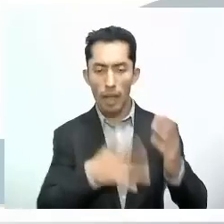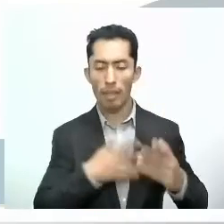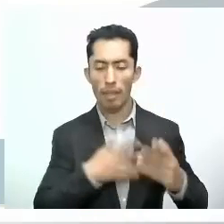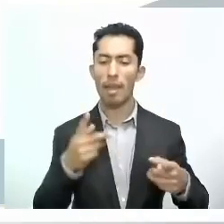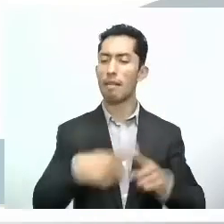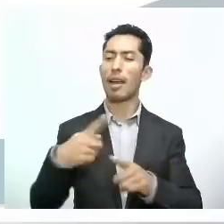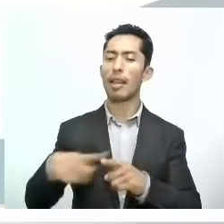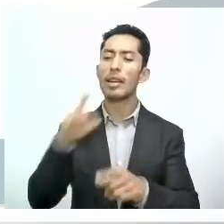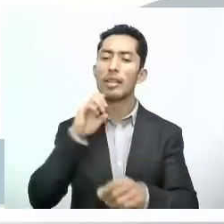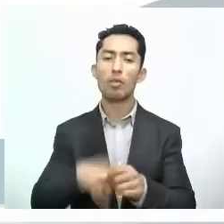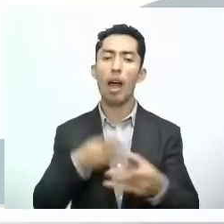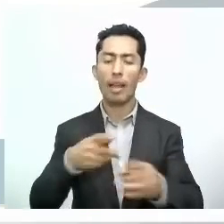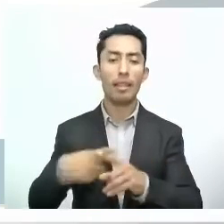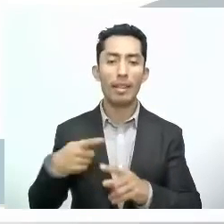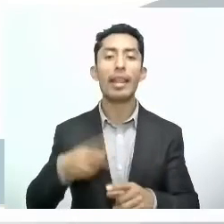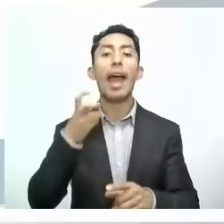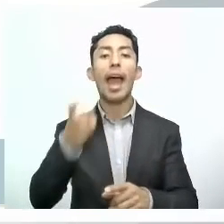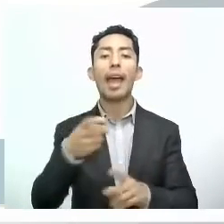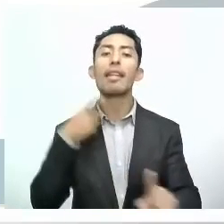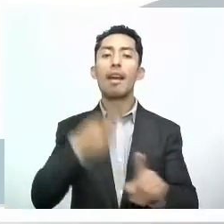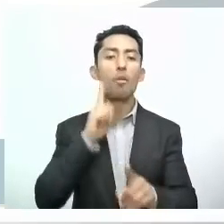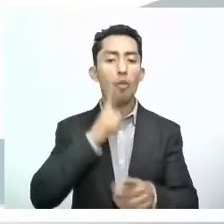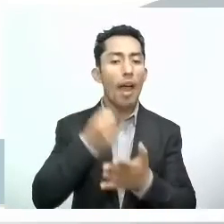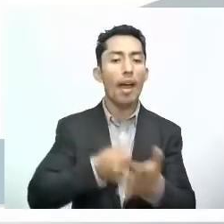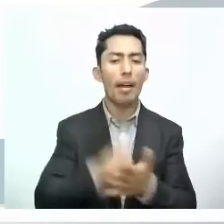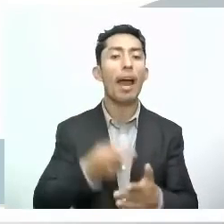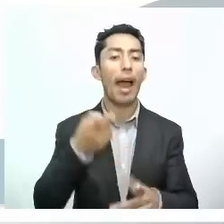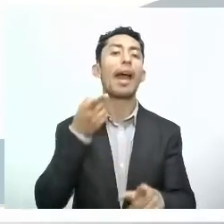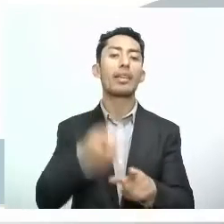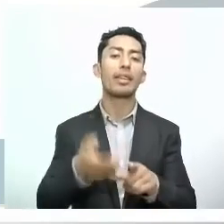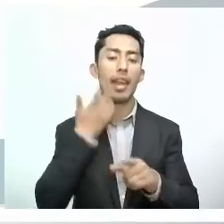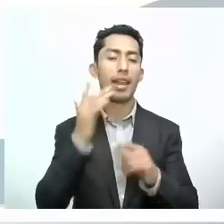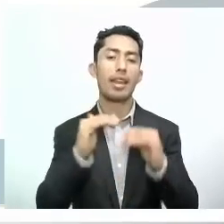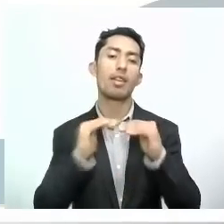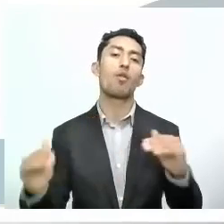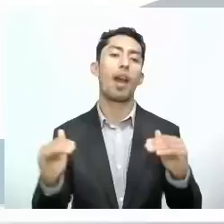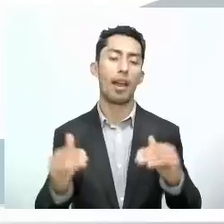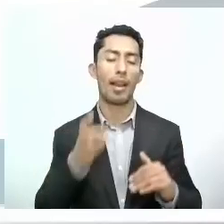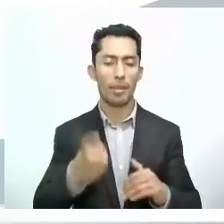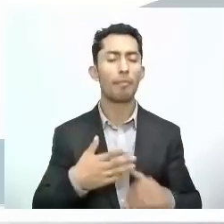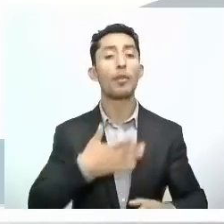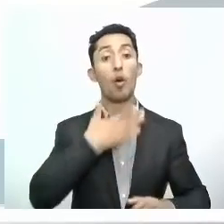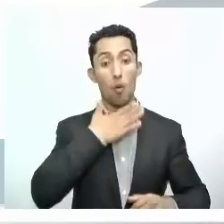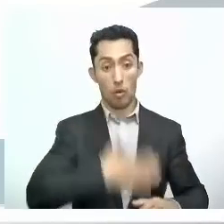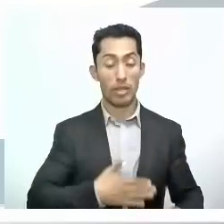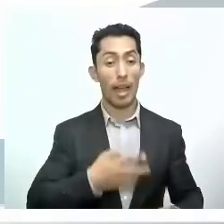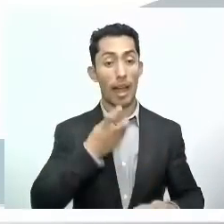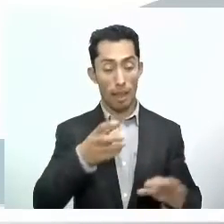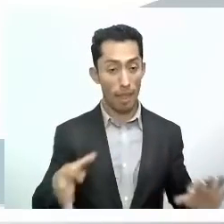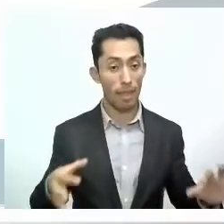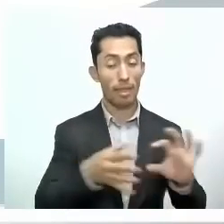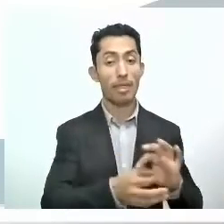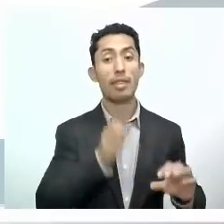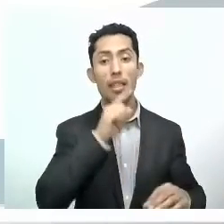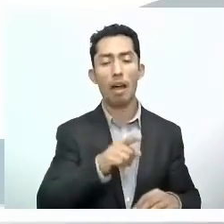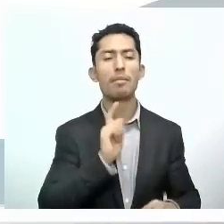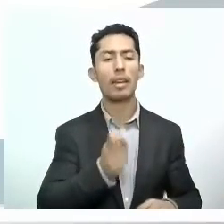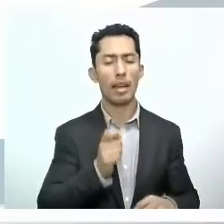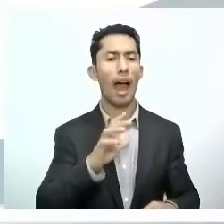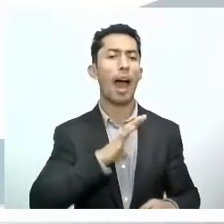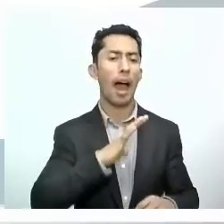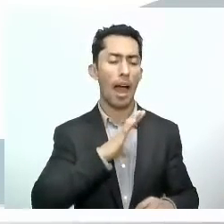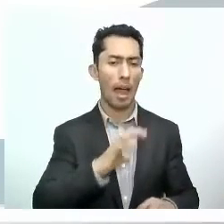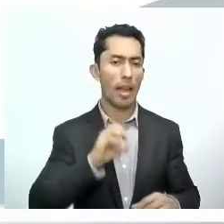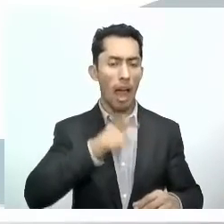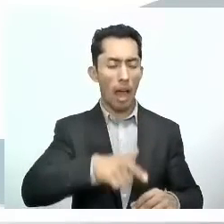sexual. Ese es nuestro feminismo. Y nuestras justicias, vinculado a ello, es una crítica a cómo